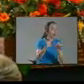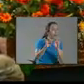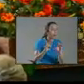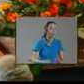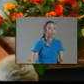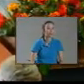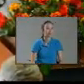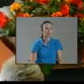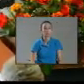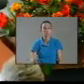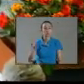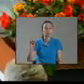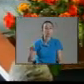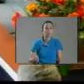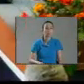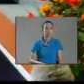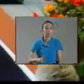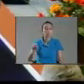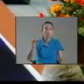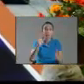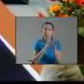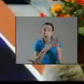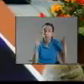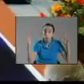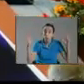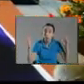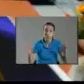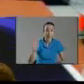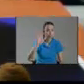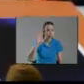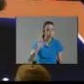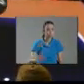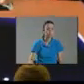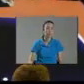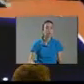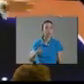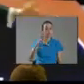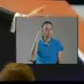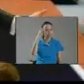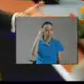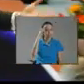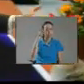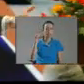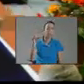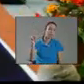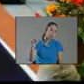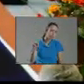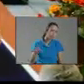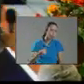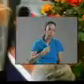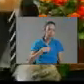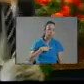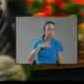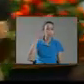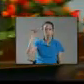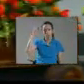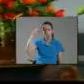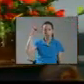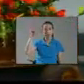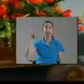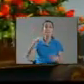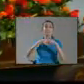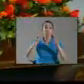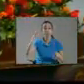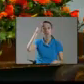Había una hermanita en una iglesia donde iba yo, que se... No, estábamos nosotros ministrando así, y decía, ¡gloria a